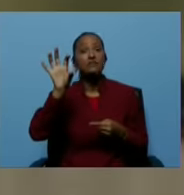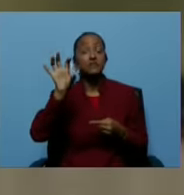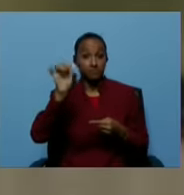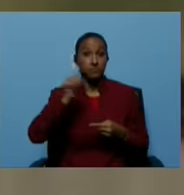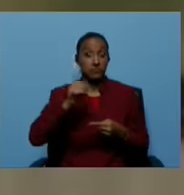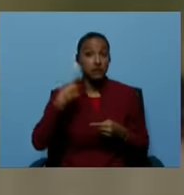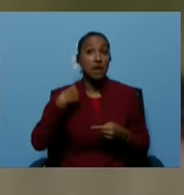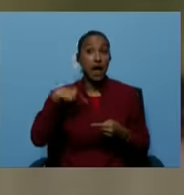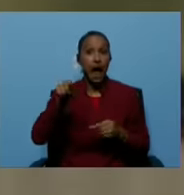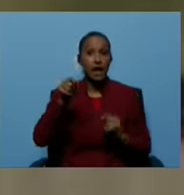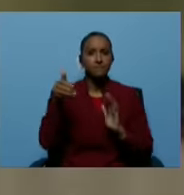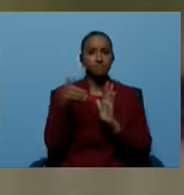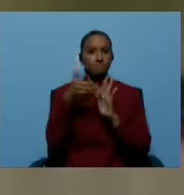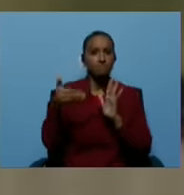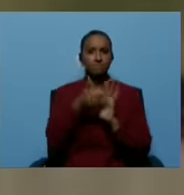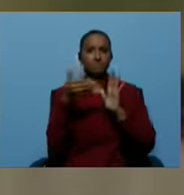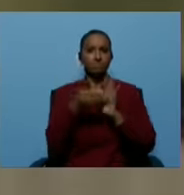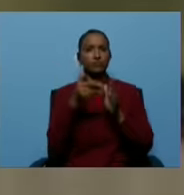internacional